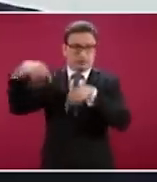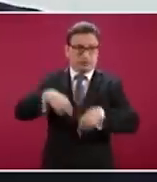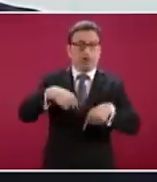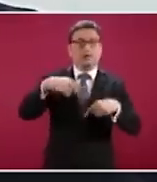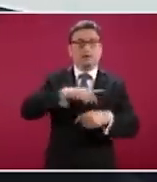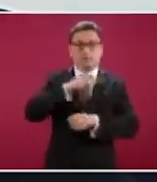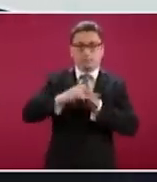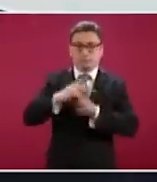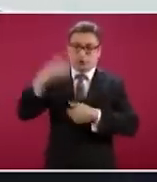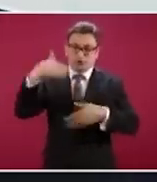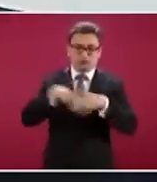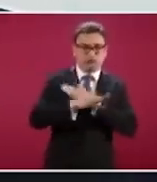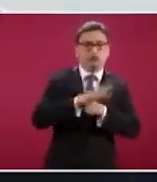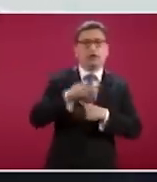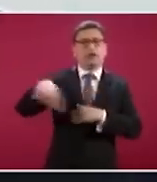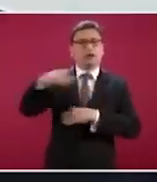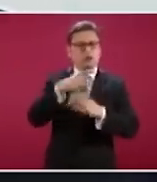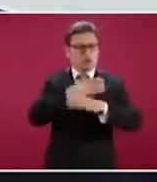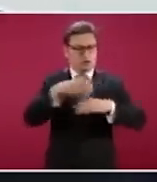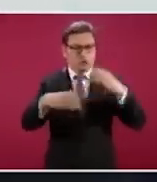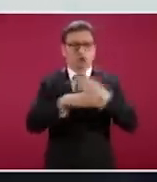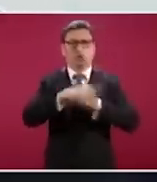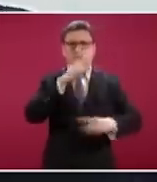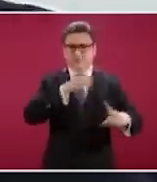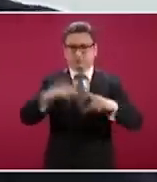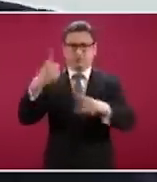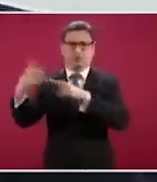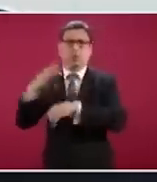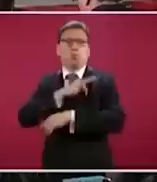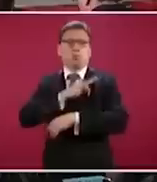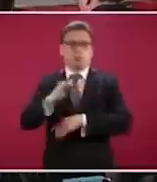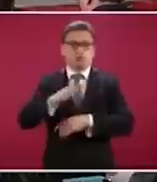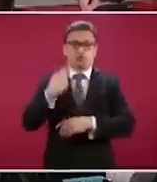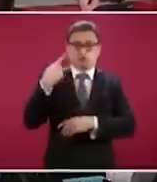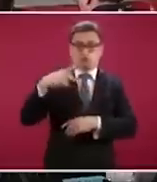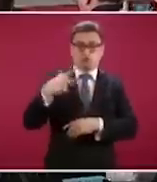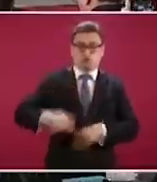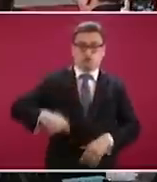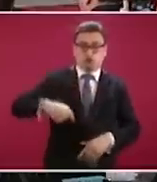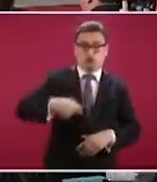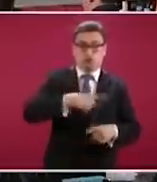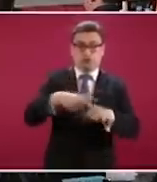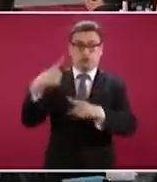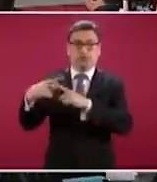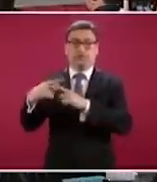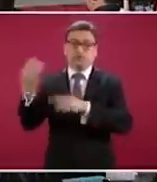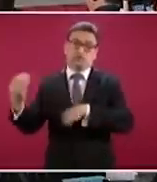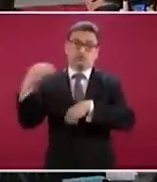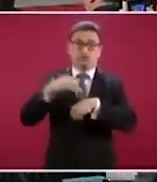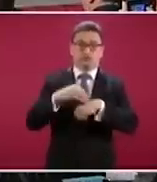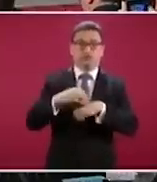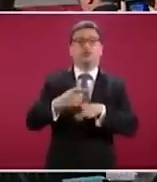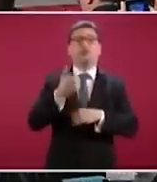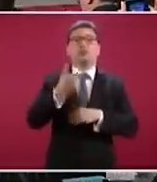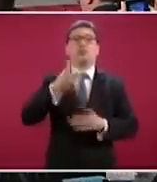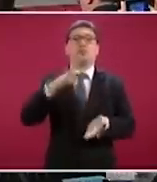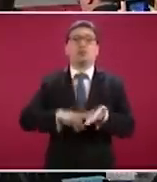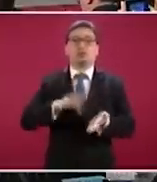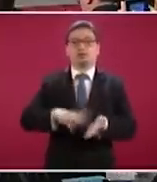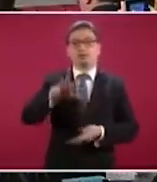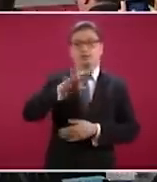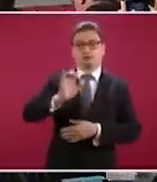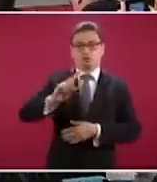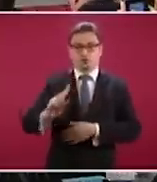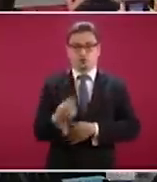país podrán introducir mercancías adicionales a su equipaje hasta por $500 o su equivalente en